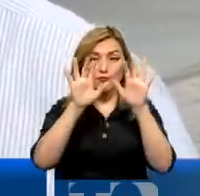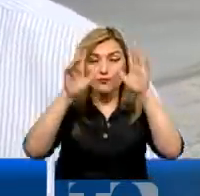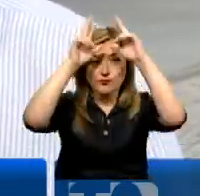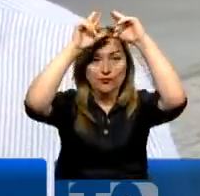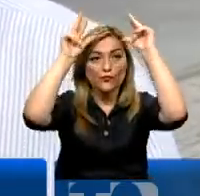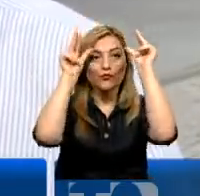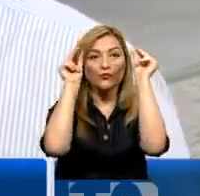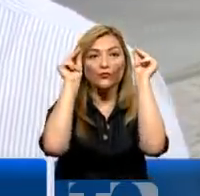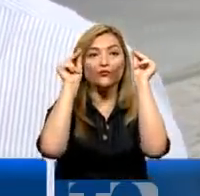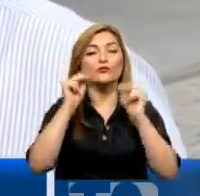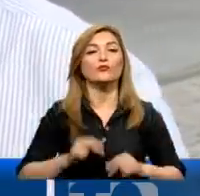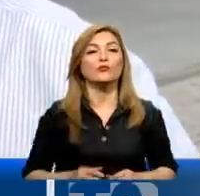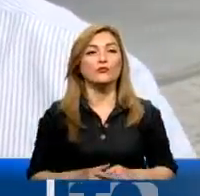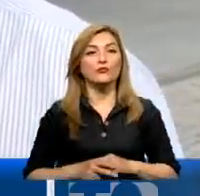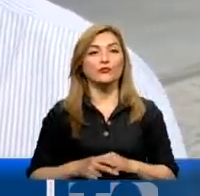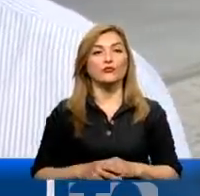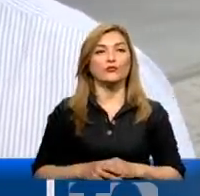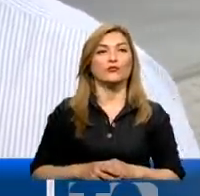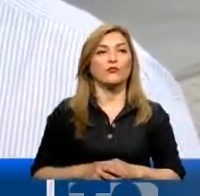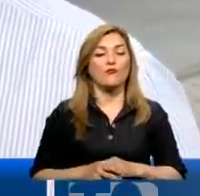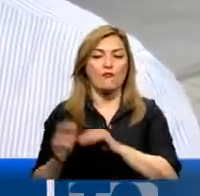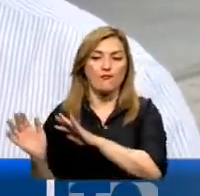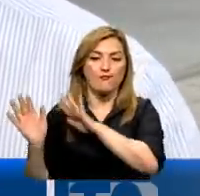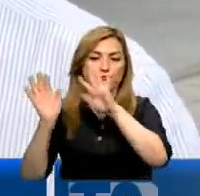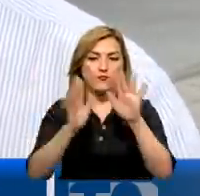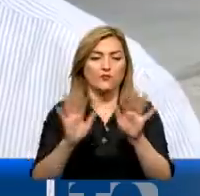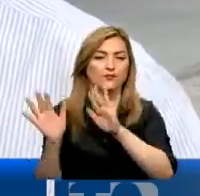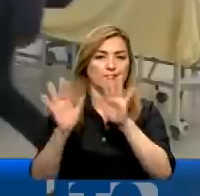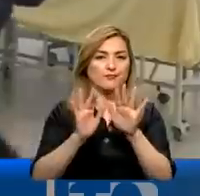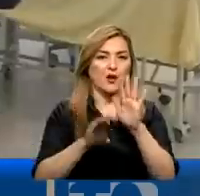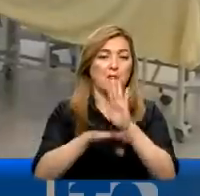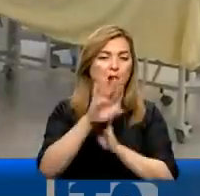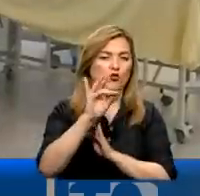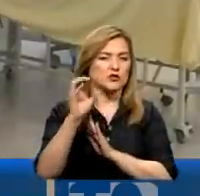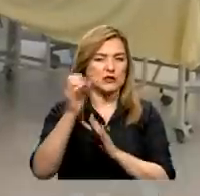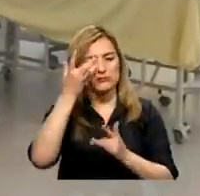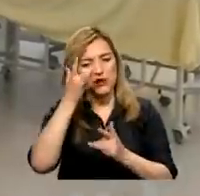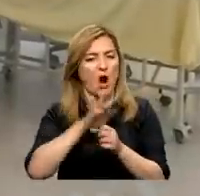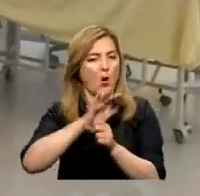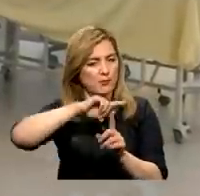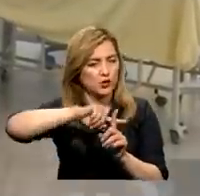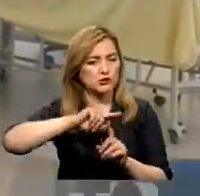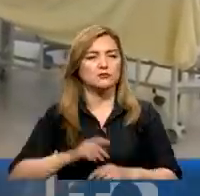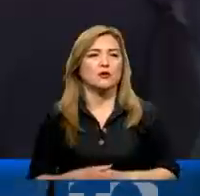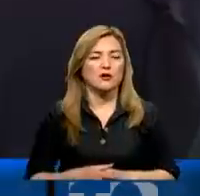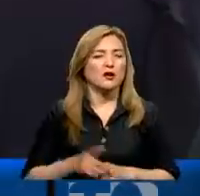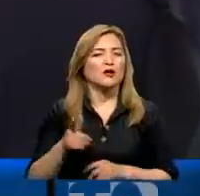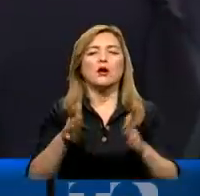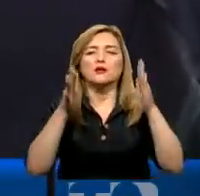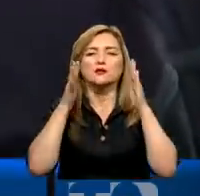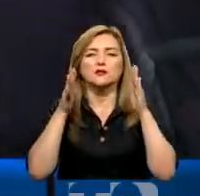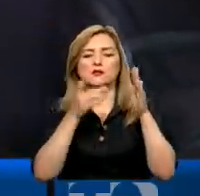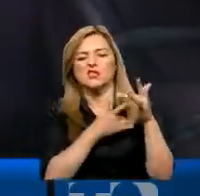enfermeras, ¿ya? Que retornen al centro de atención temporal si es que pasan de los 80 pacientes. Este centro fue pensado para atender a pacientes